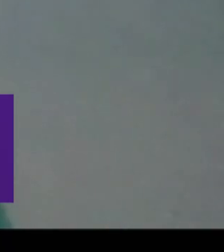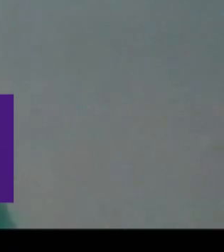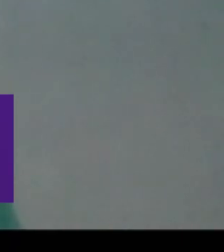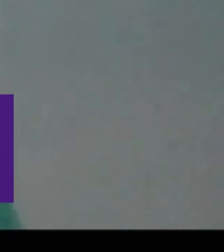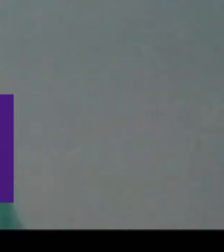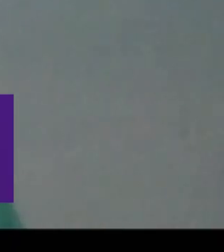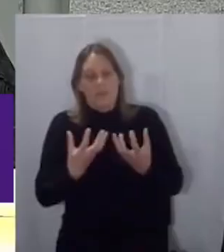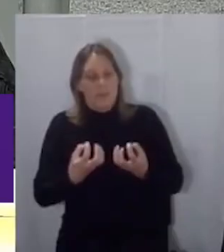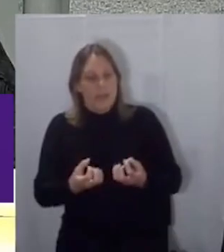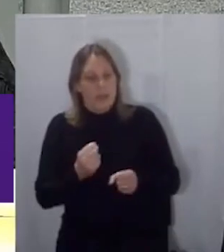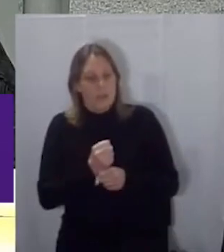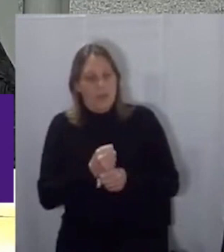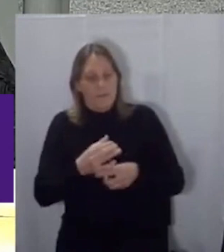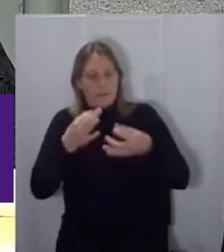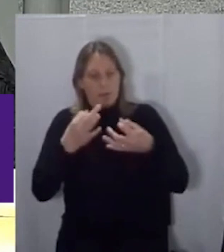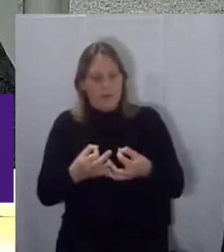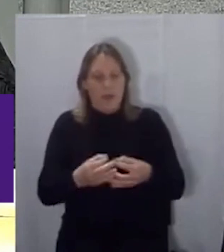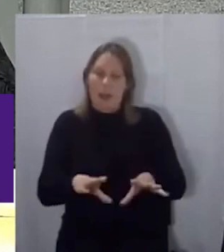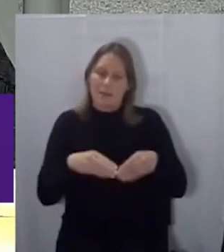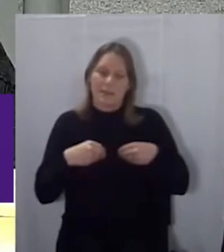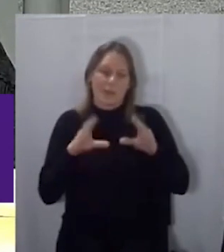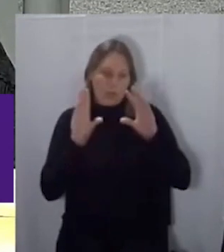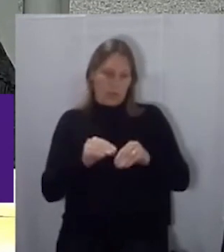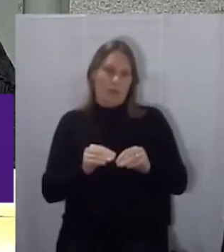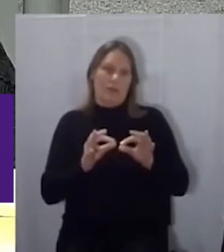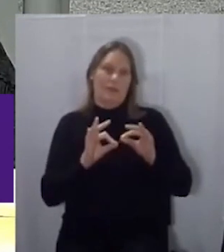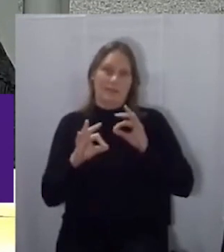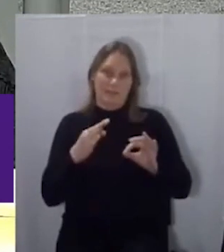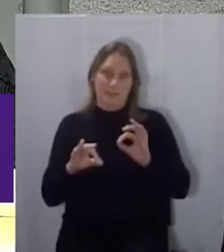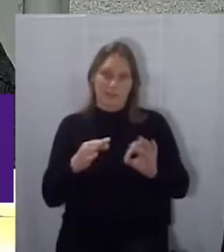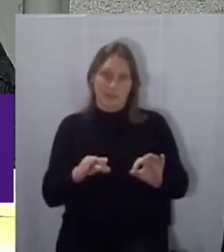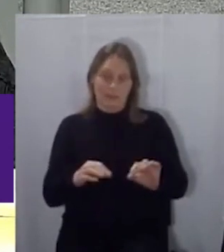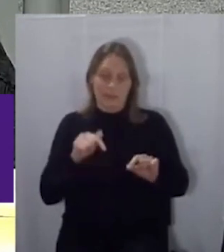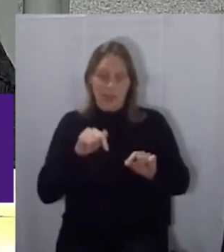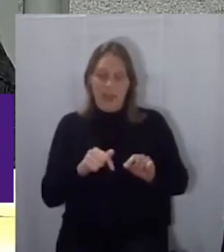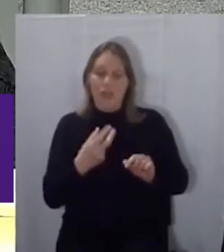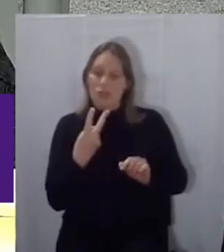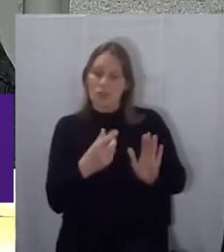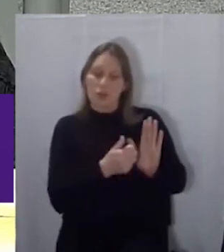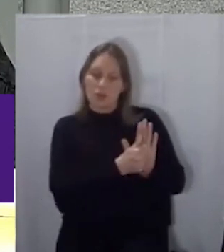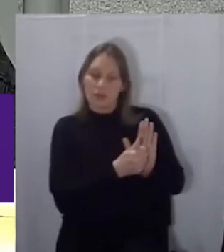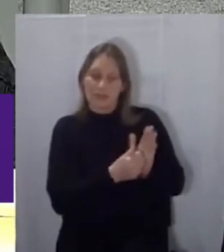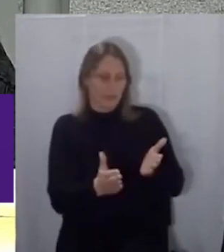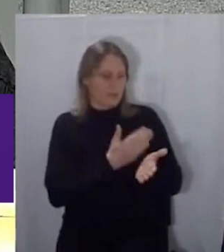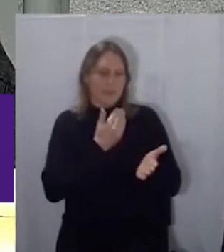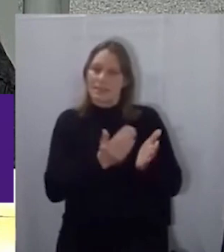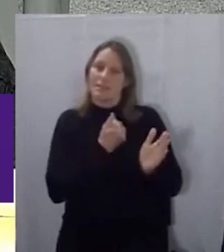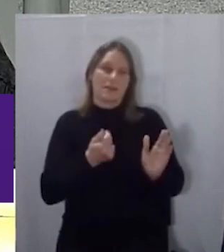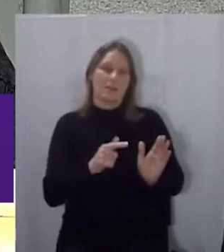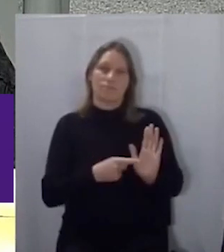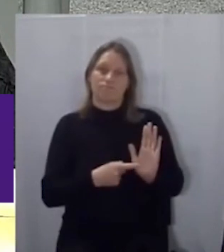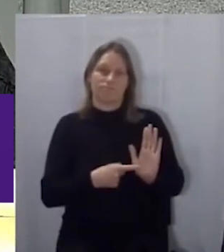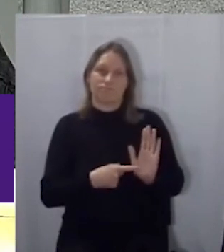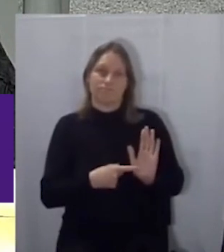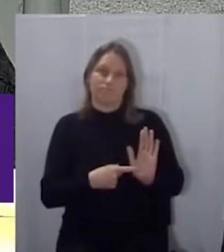flagrante violación a la Constitución de la República y que nos preocupa mucho porque es retroceder de forma